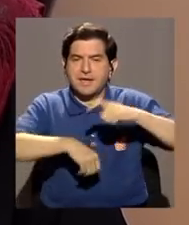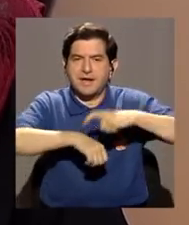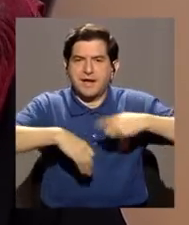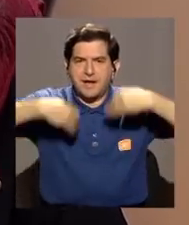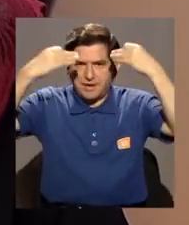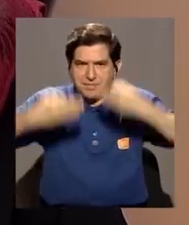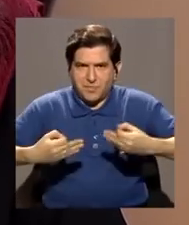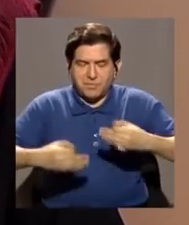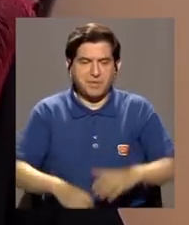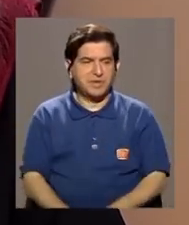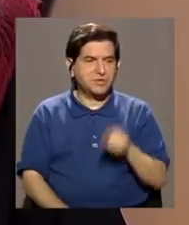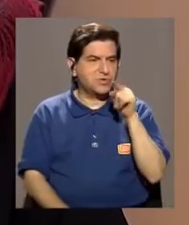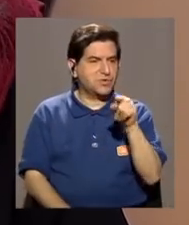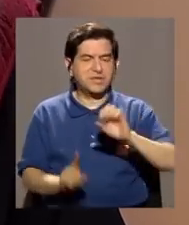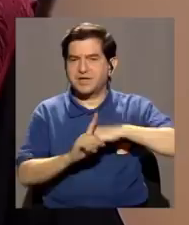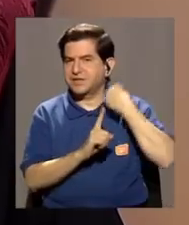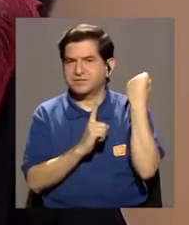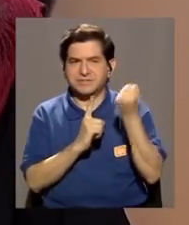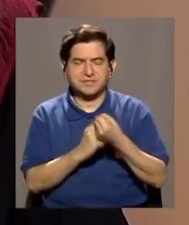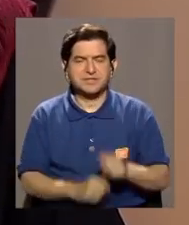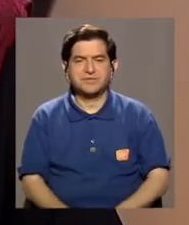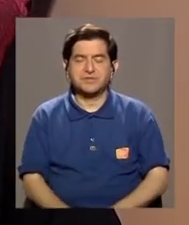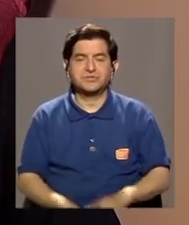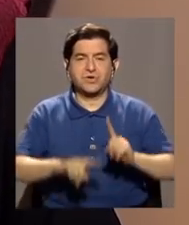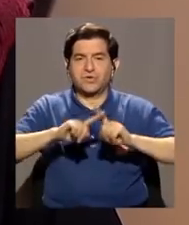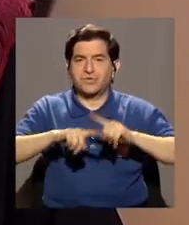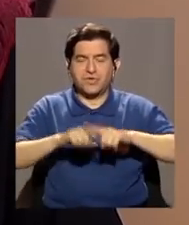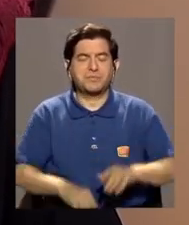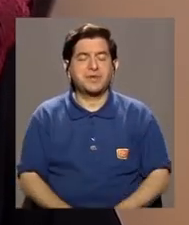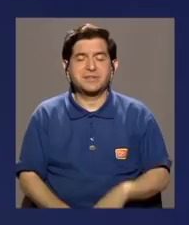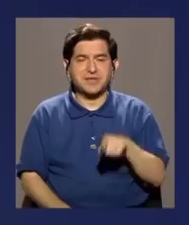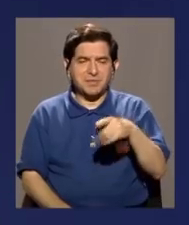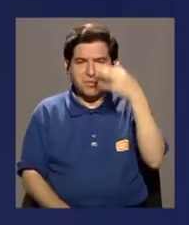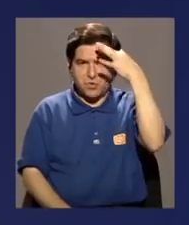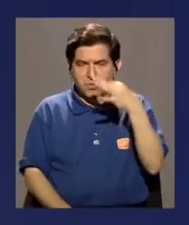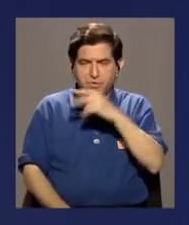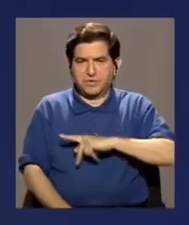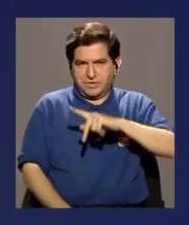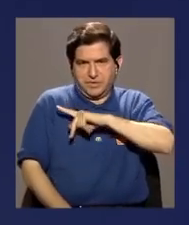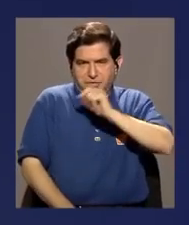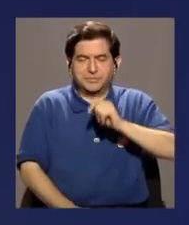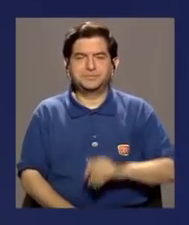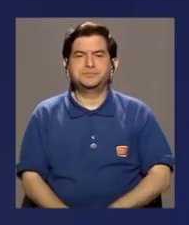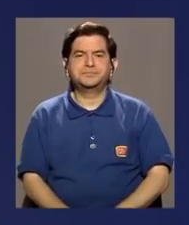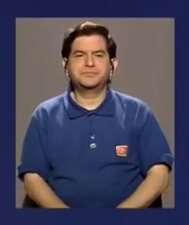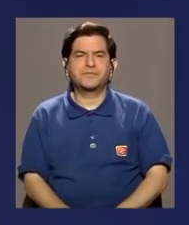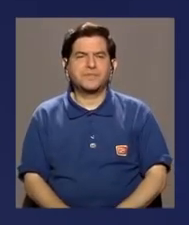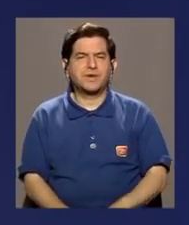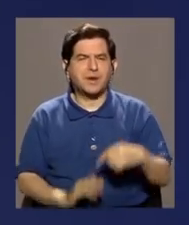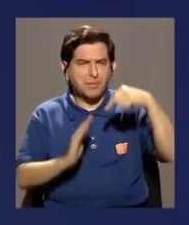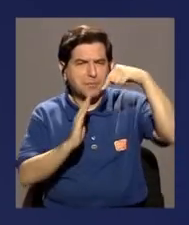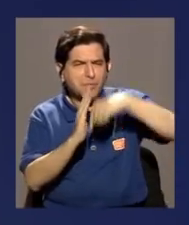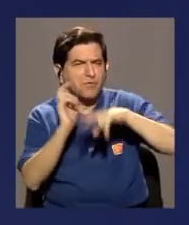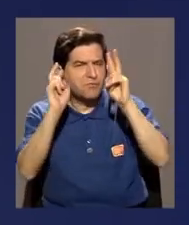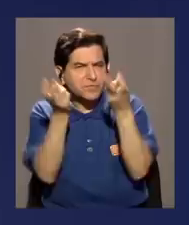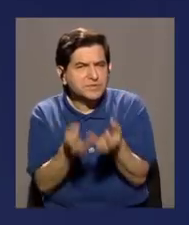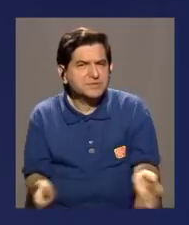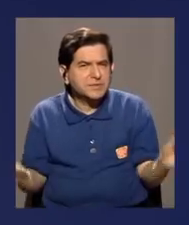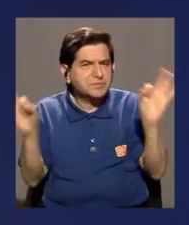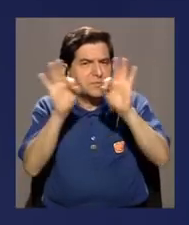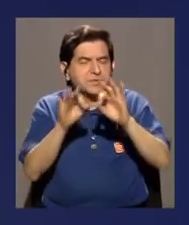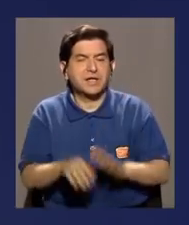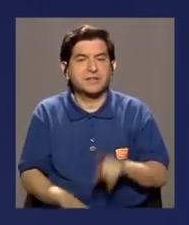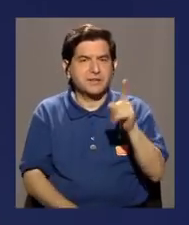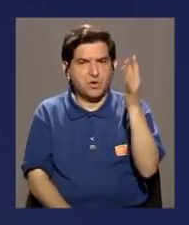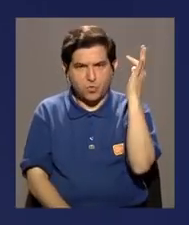decisiones y que esto no esté mediado por criterios discrecionales quiero ahondar en este tema porque es muy importante o